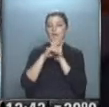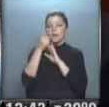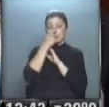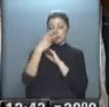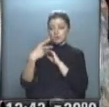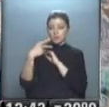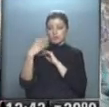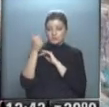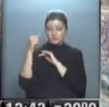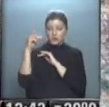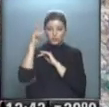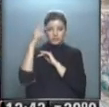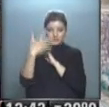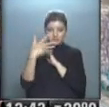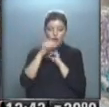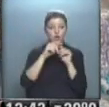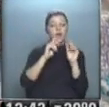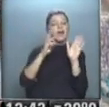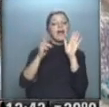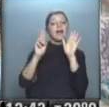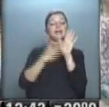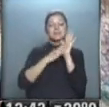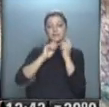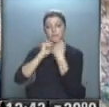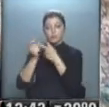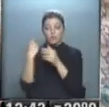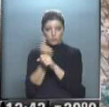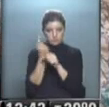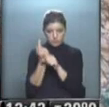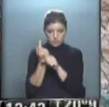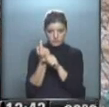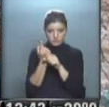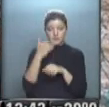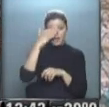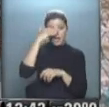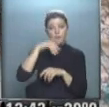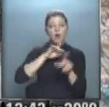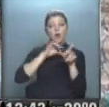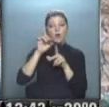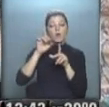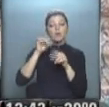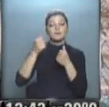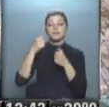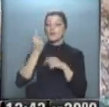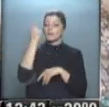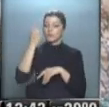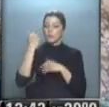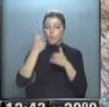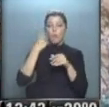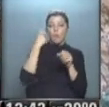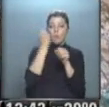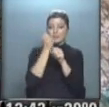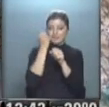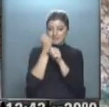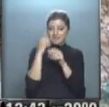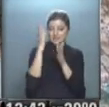permitía la transferencia de licencias. A través de la figura de cesión de acciones que tenía, que sí estaba permitida, y un dictamen de procuración